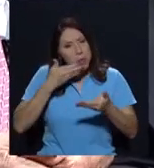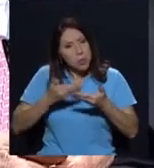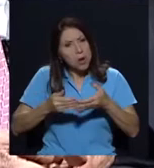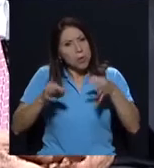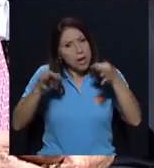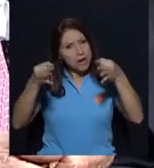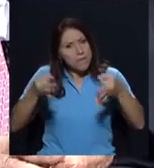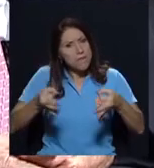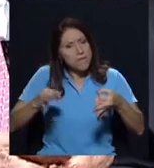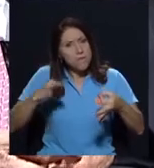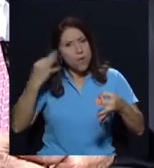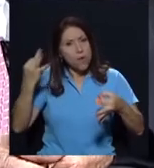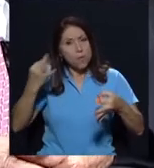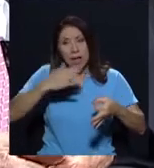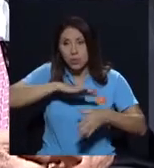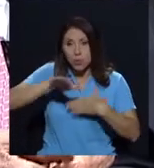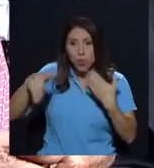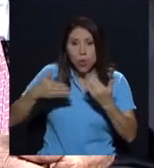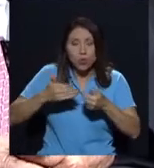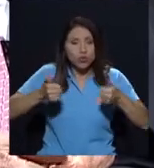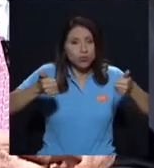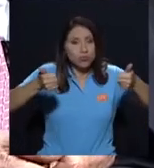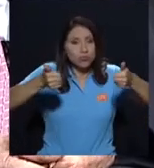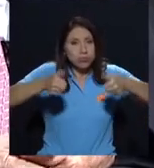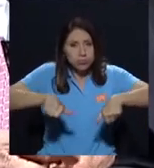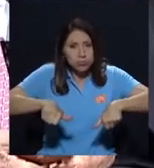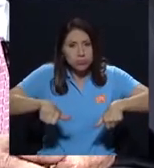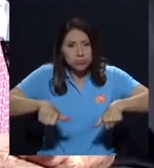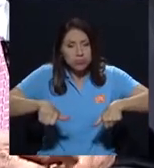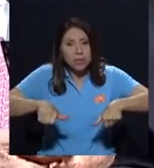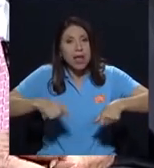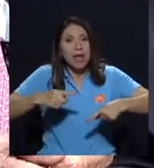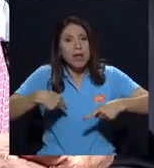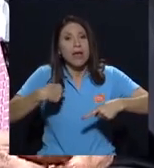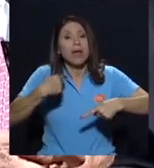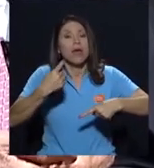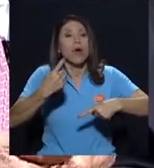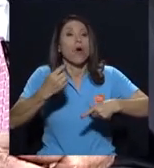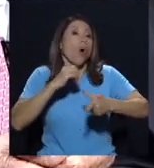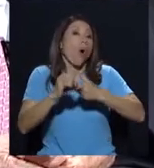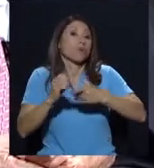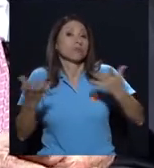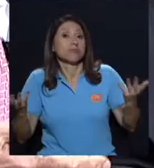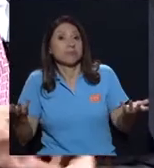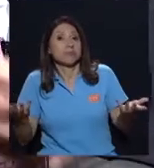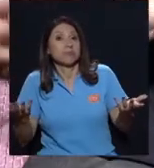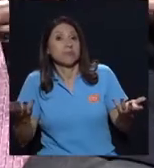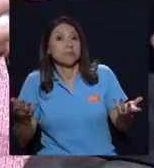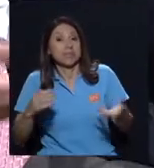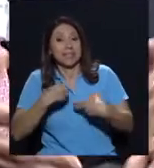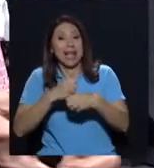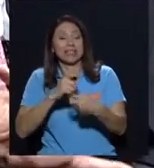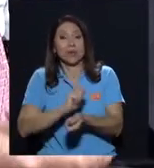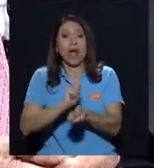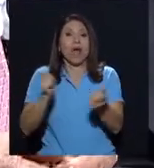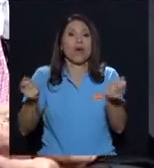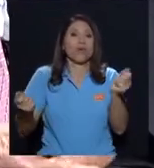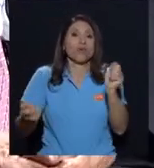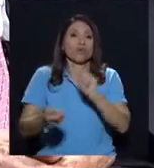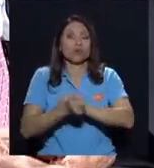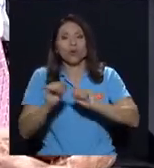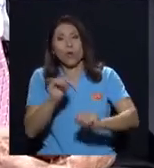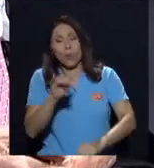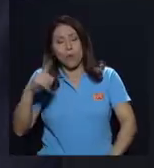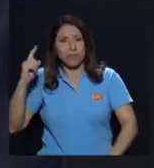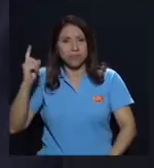acuerdo en el ajuste va a venir a garrotazos vuelvo a al